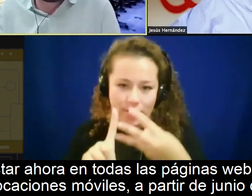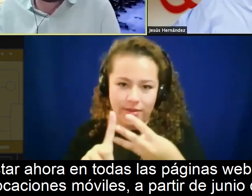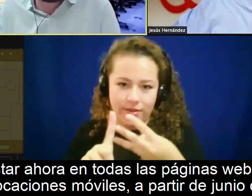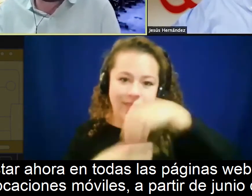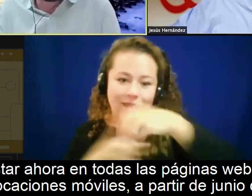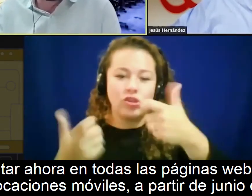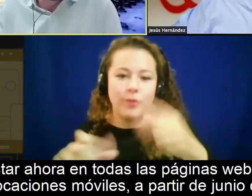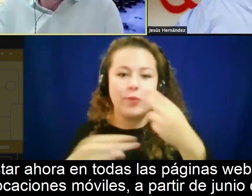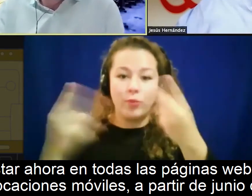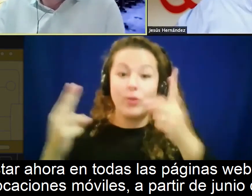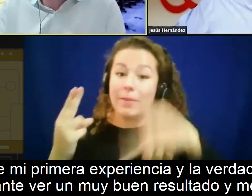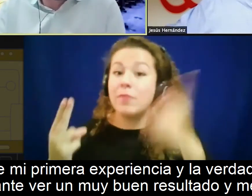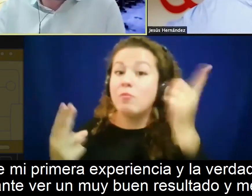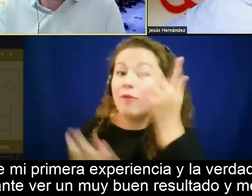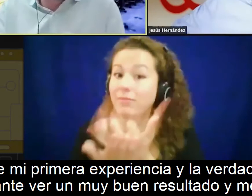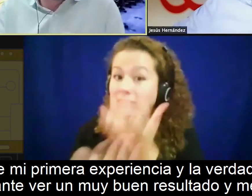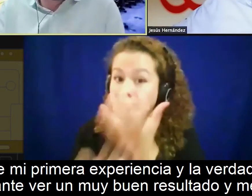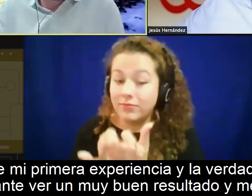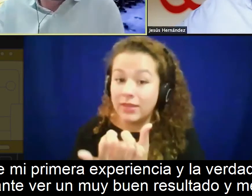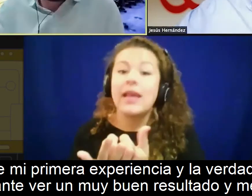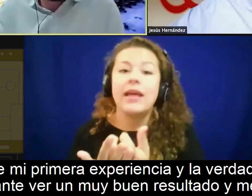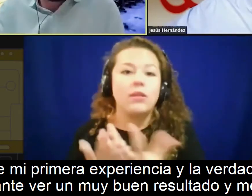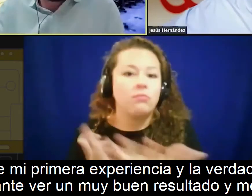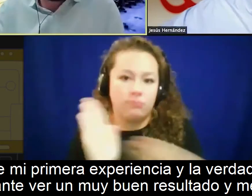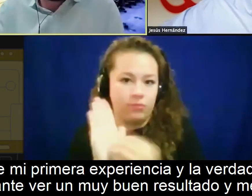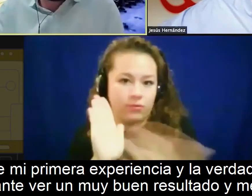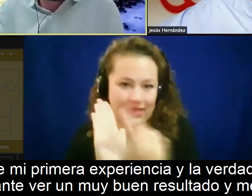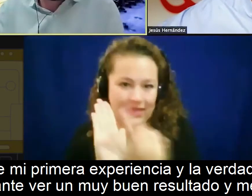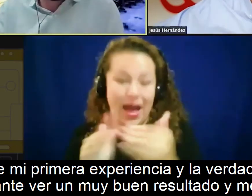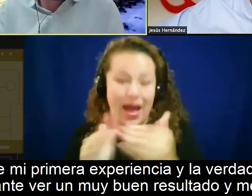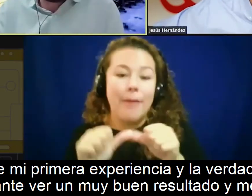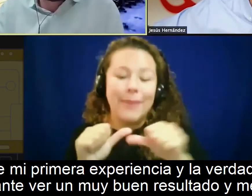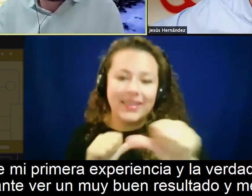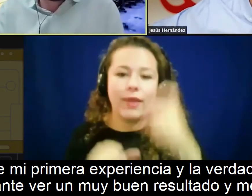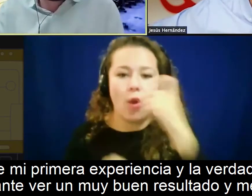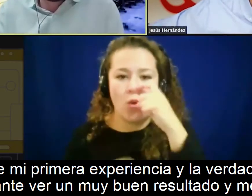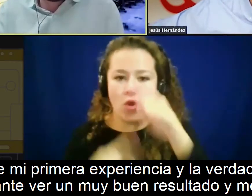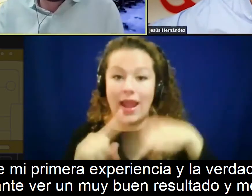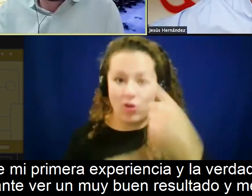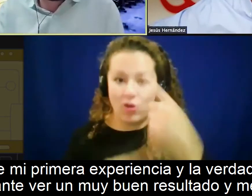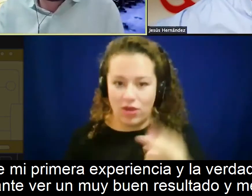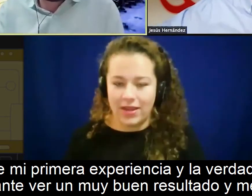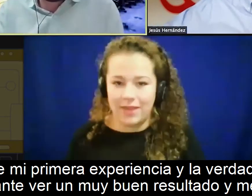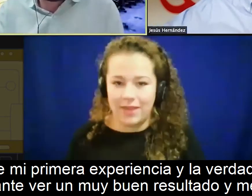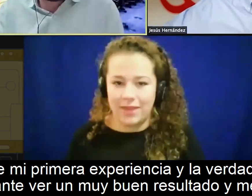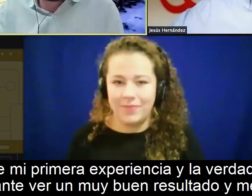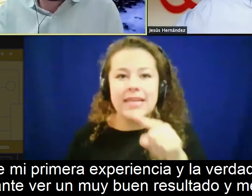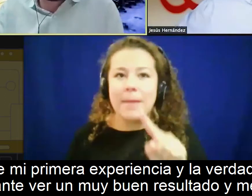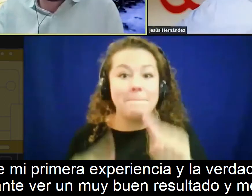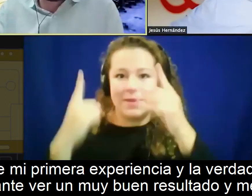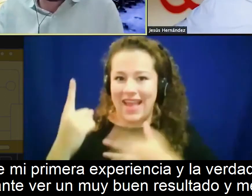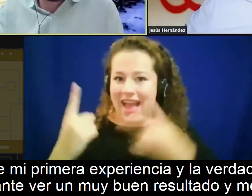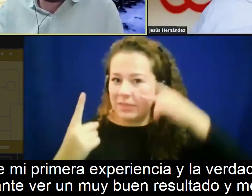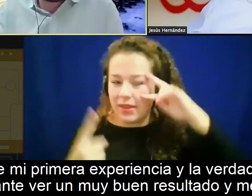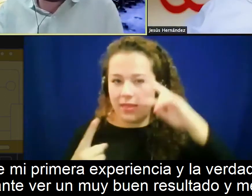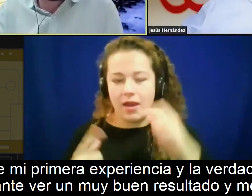del año que viene. Esa fue, digamos, mi primera experiencia y la verdad que fue muy gratificante ver